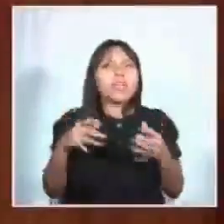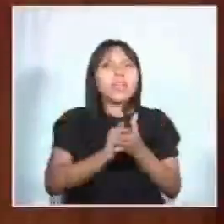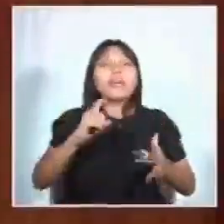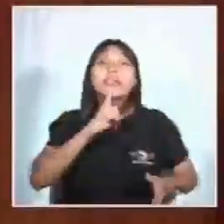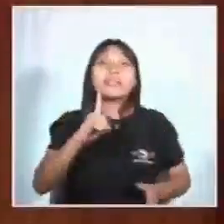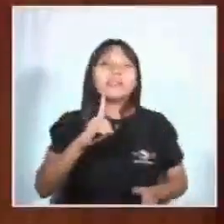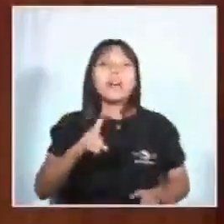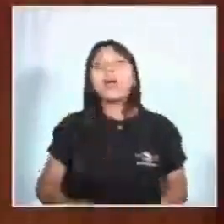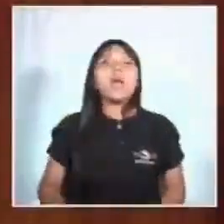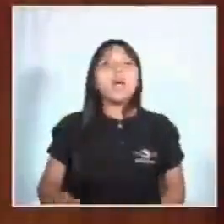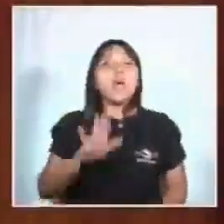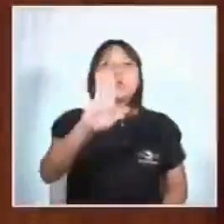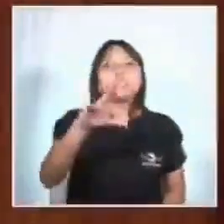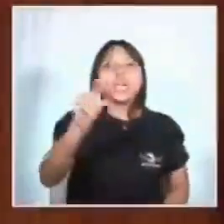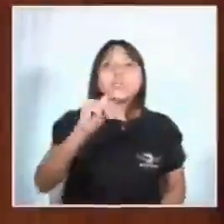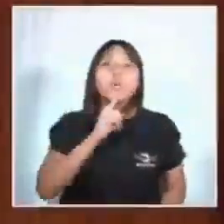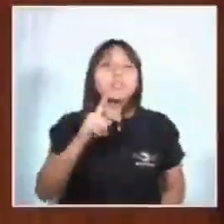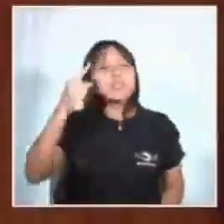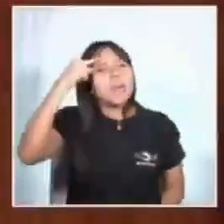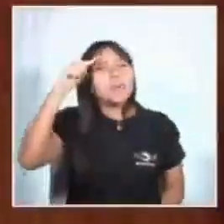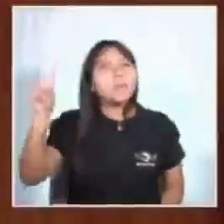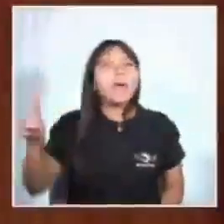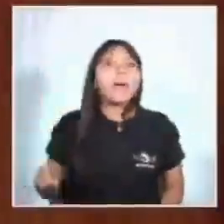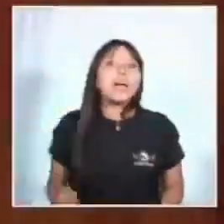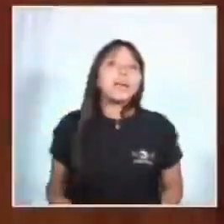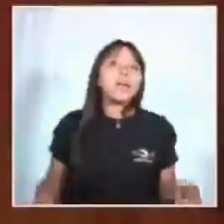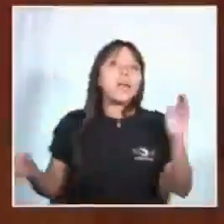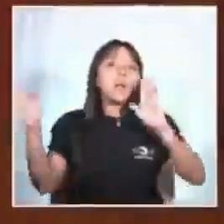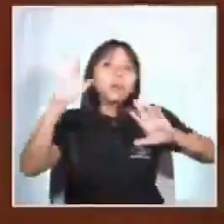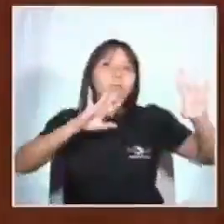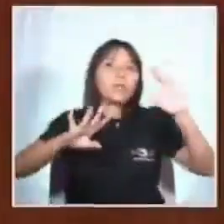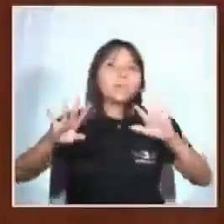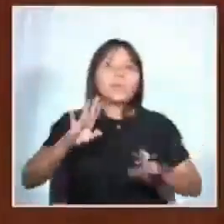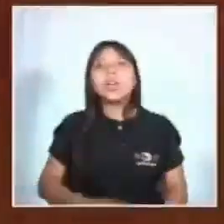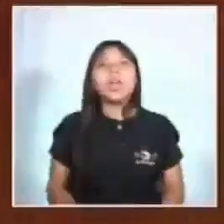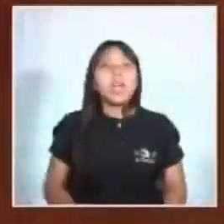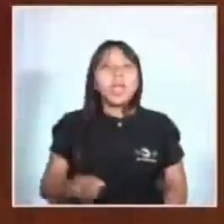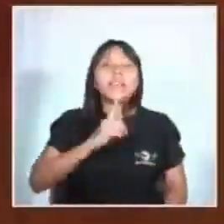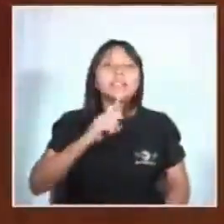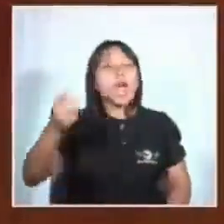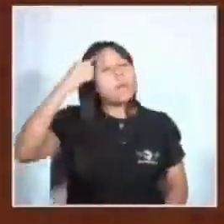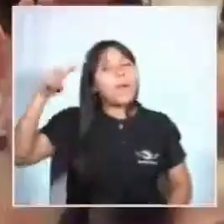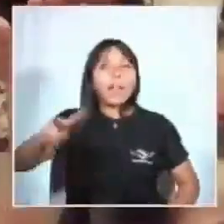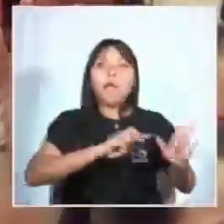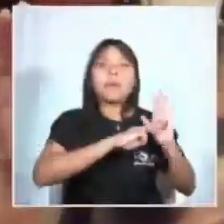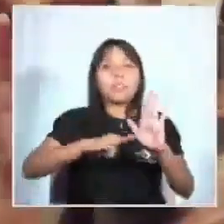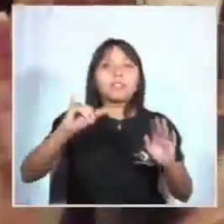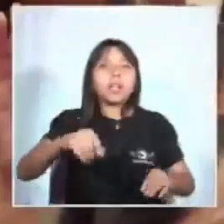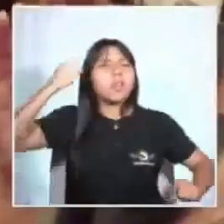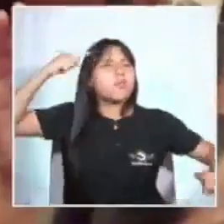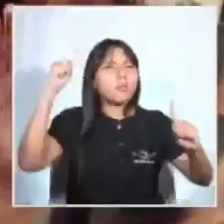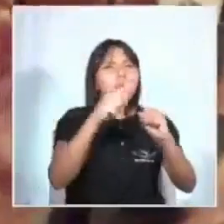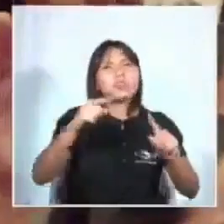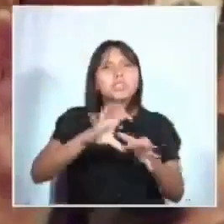ubicado. Usted no está para resolver problemas. Usted está para manifestar el propósito de Dios. Usted está